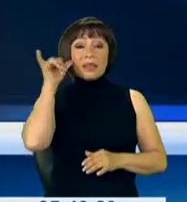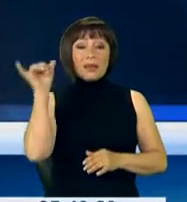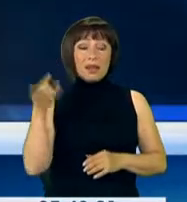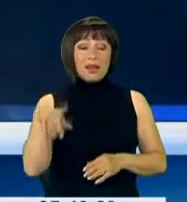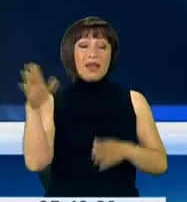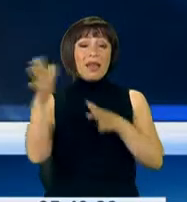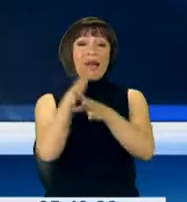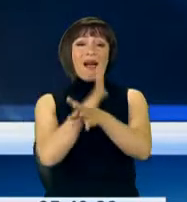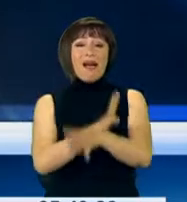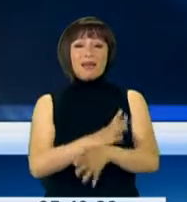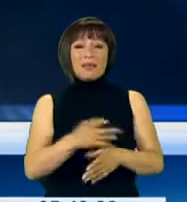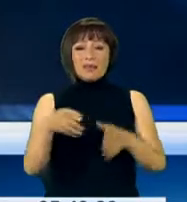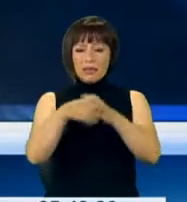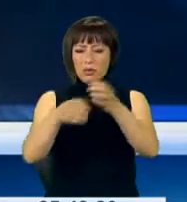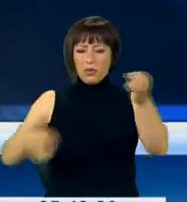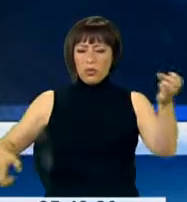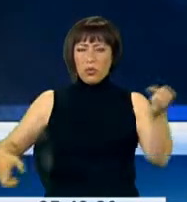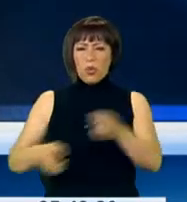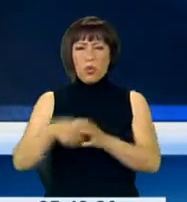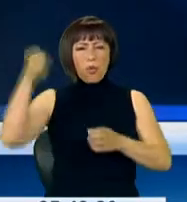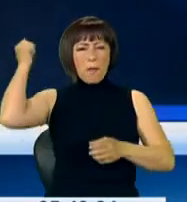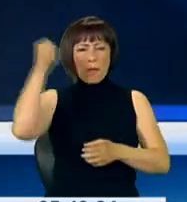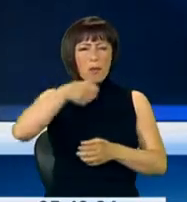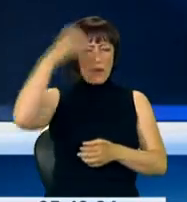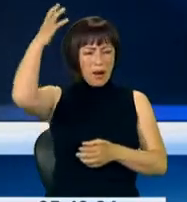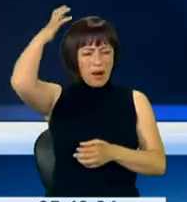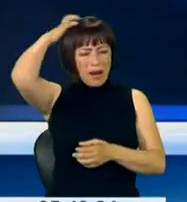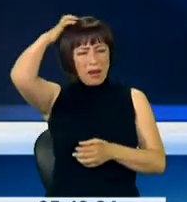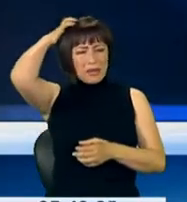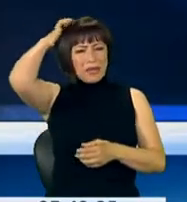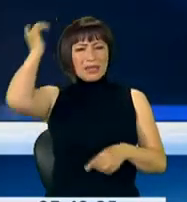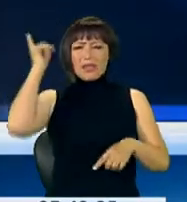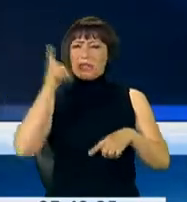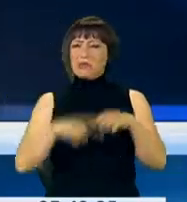Ahí quedó inconsciente, de ahí le llevé al Eugenio Espejo.